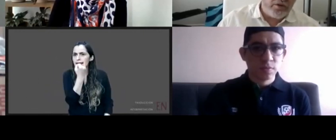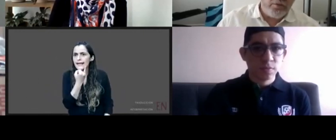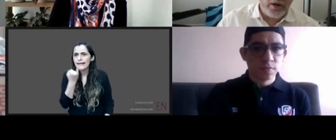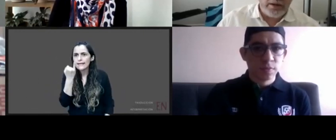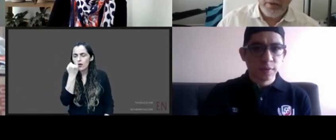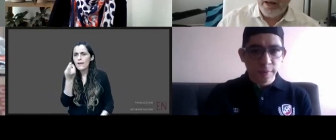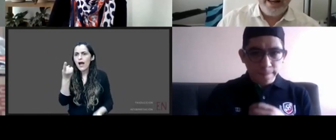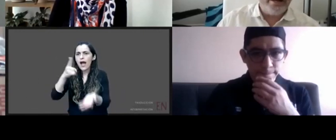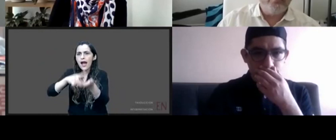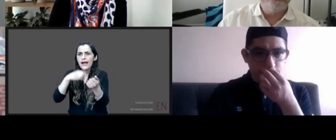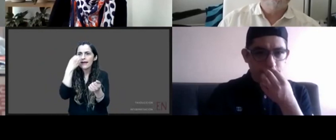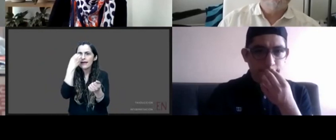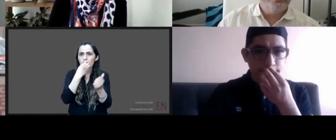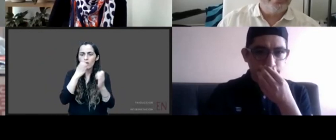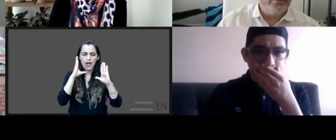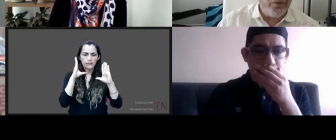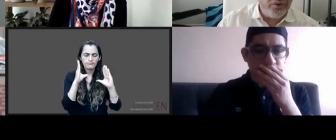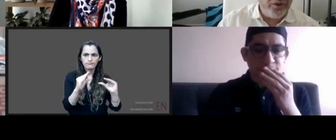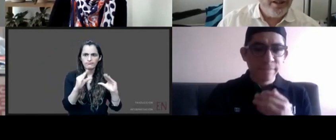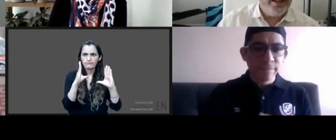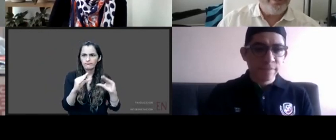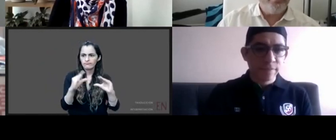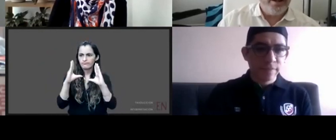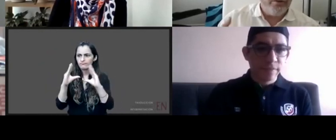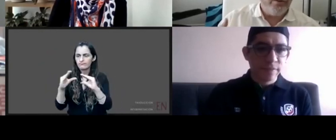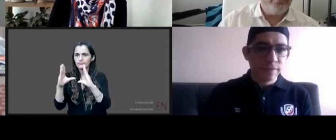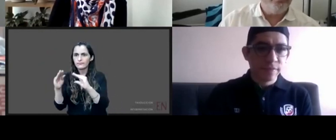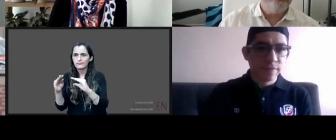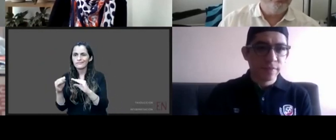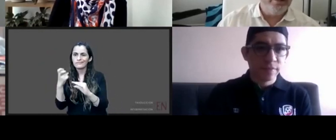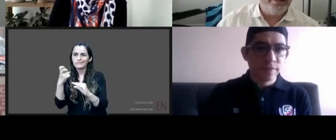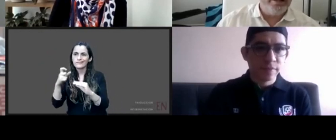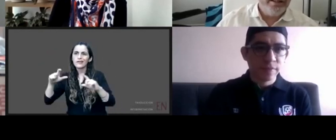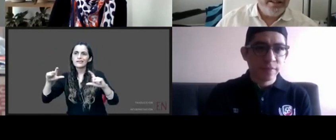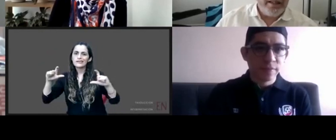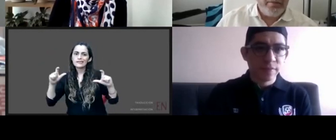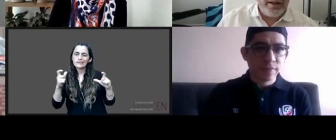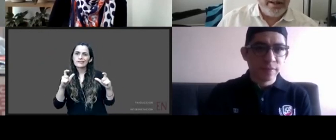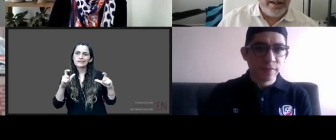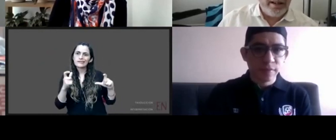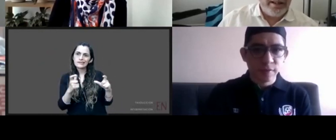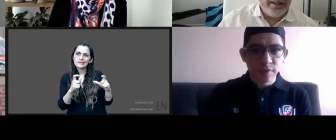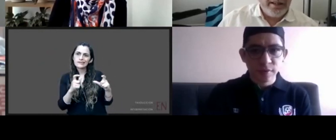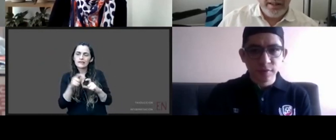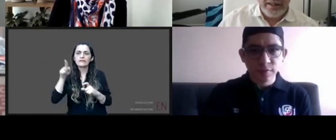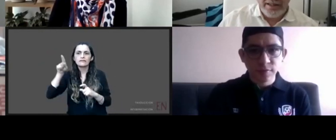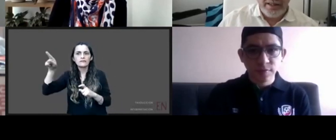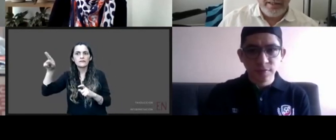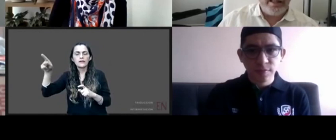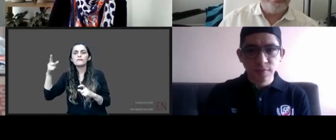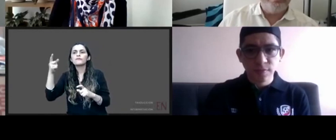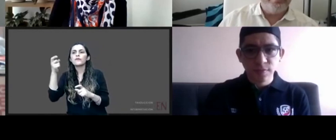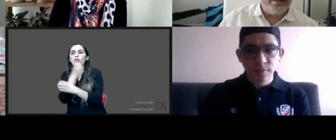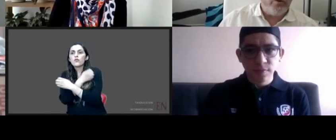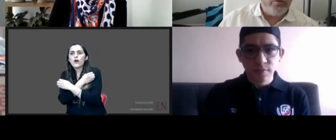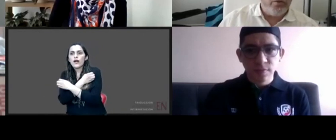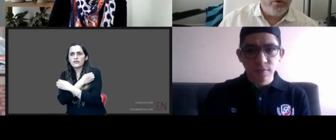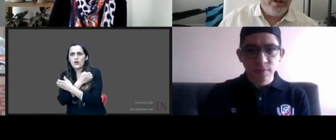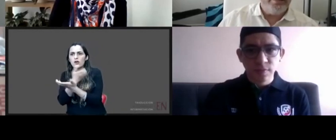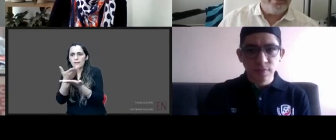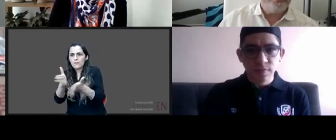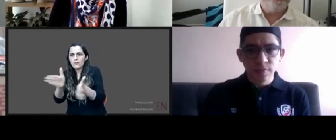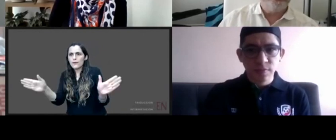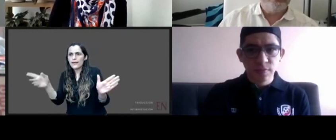llamado así como la razón de la revolución, era lo que la educación pública iba a establecer